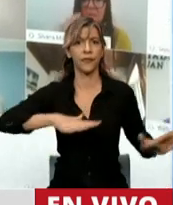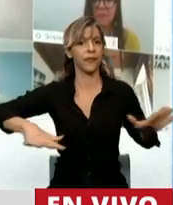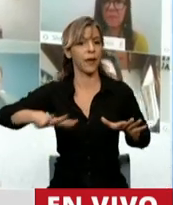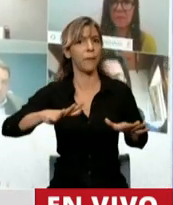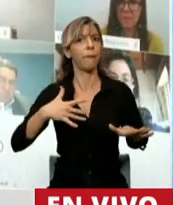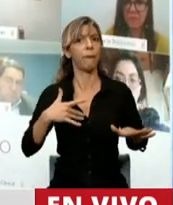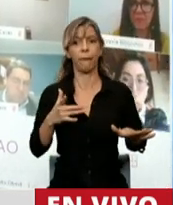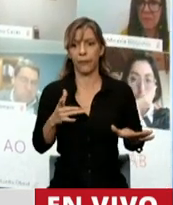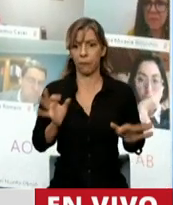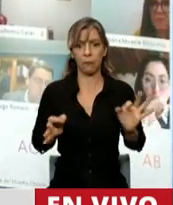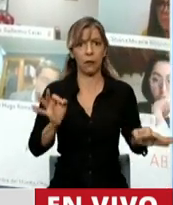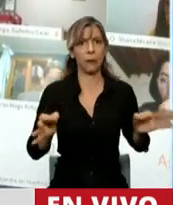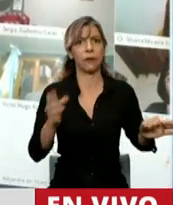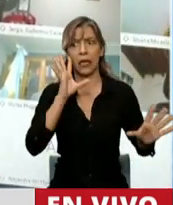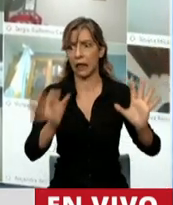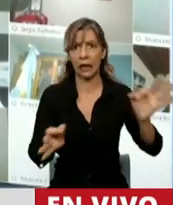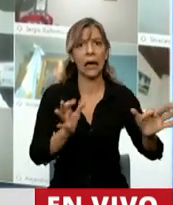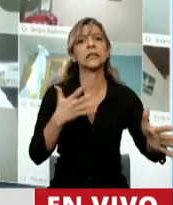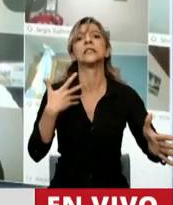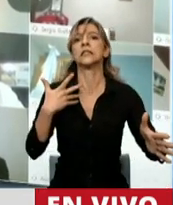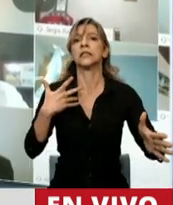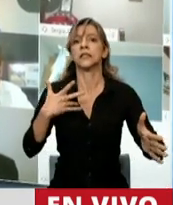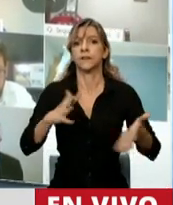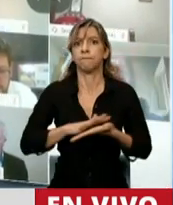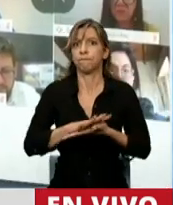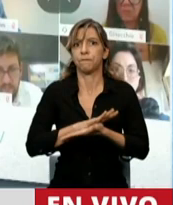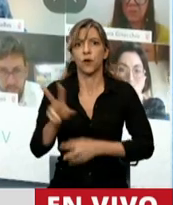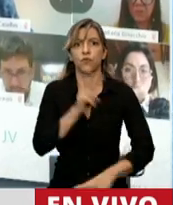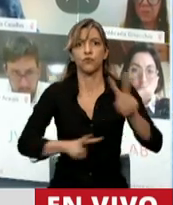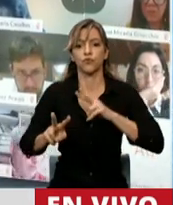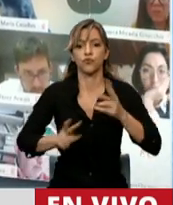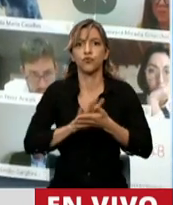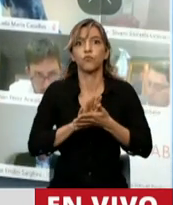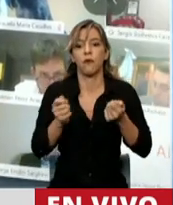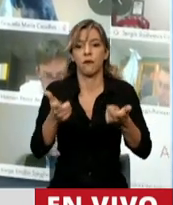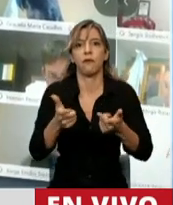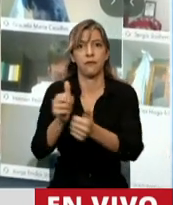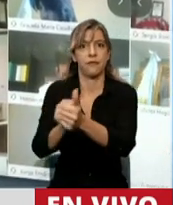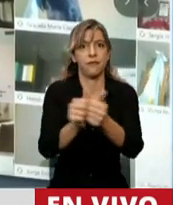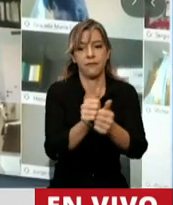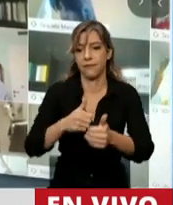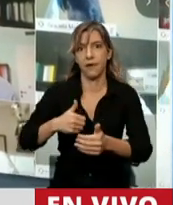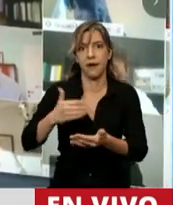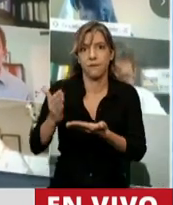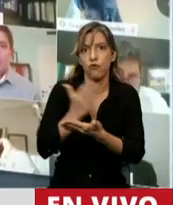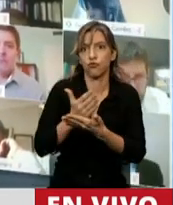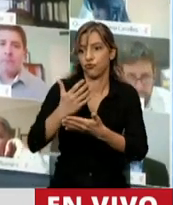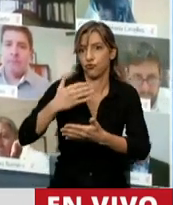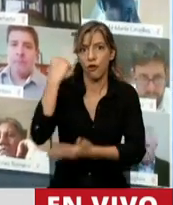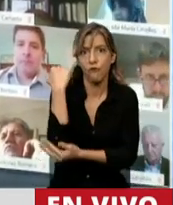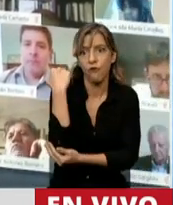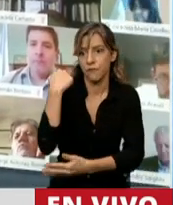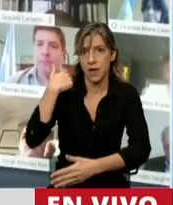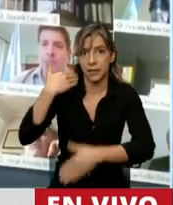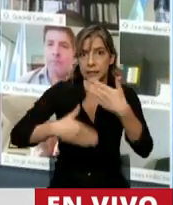manera posible, propiciando la reactivación económica productiva y lograr que de esta gran crisis podamos